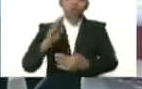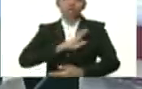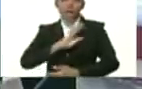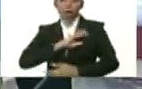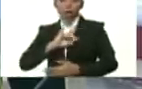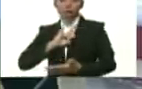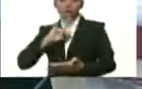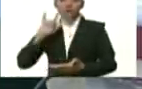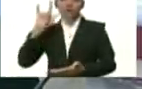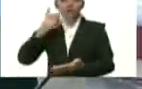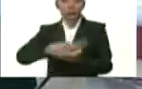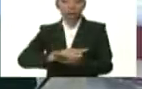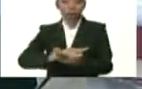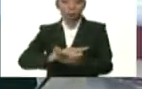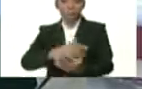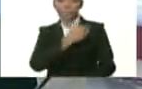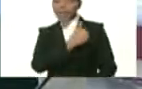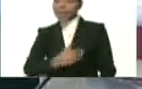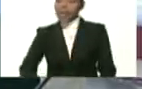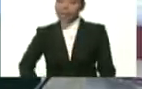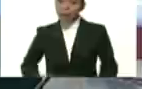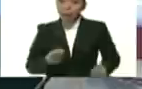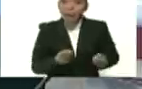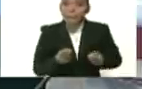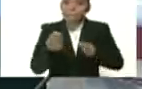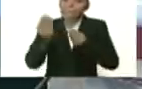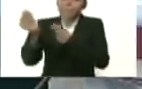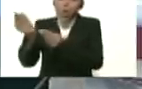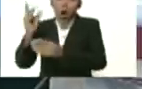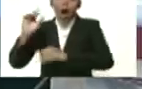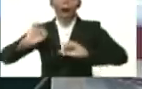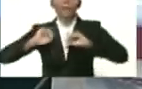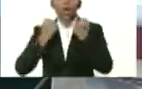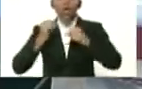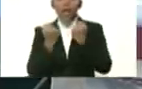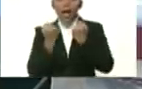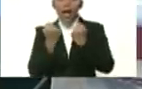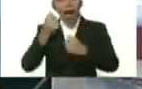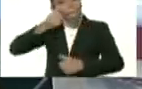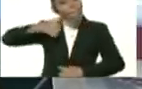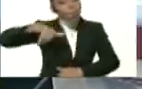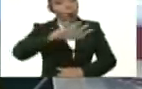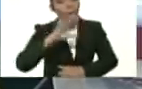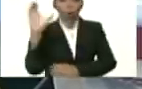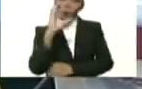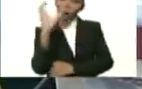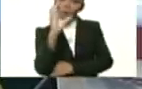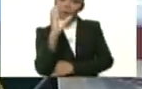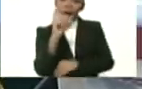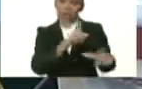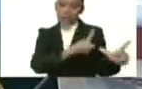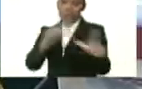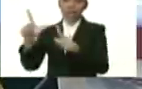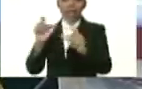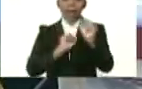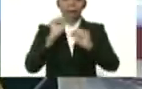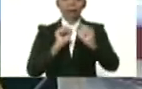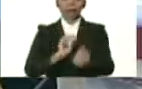avión presidencial para llevarlo a Bogotá, al pueblo de Colombia. Están listas las